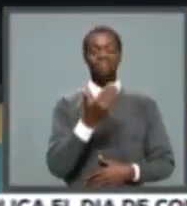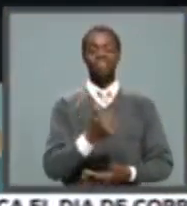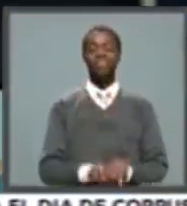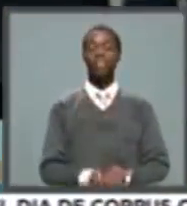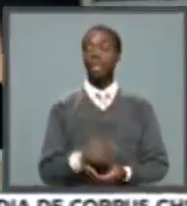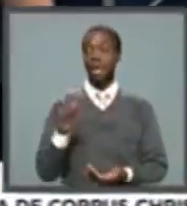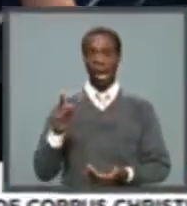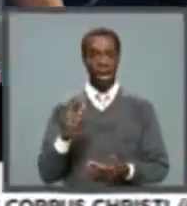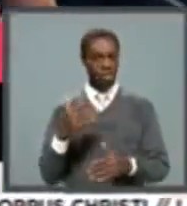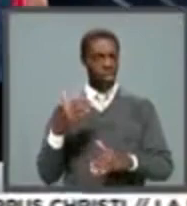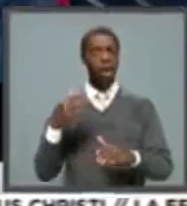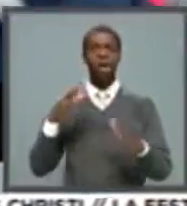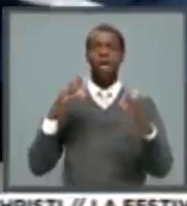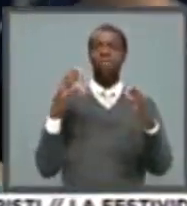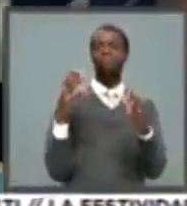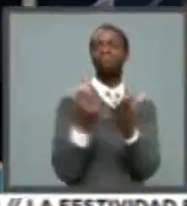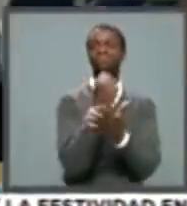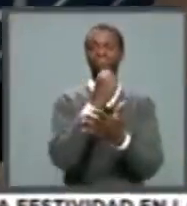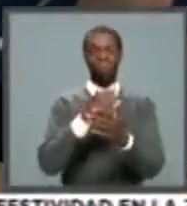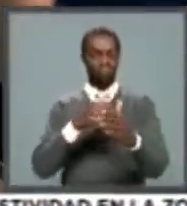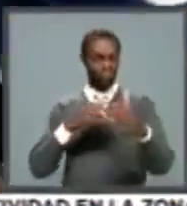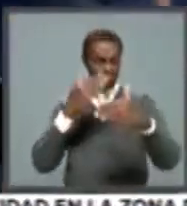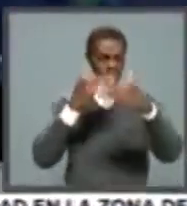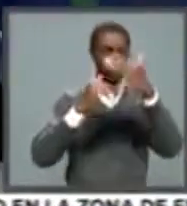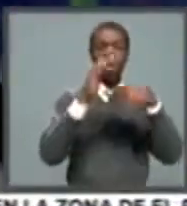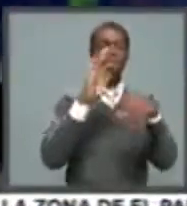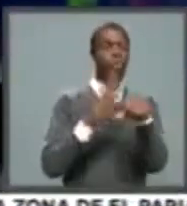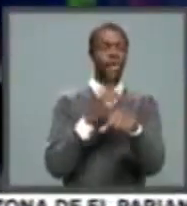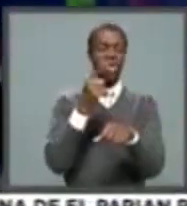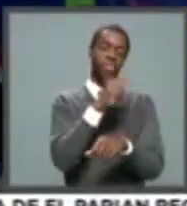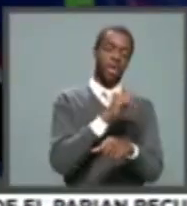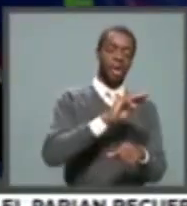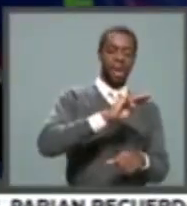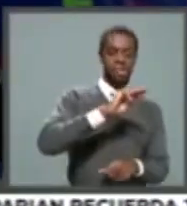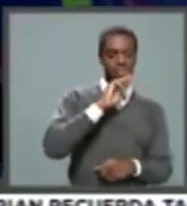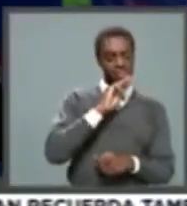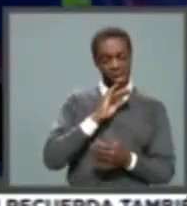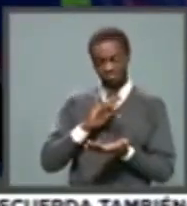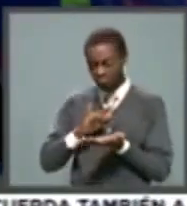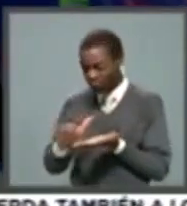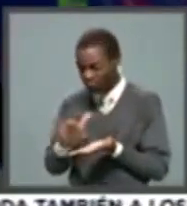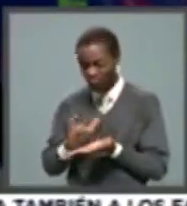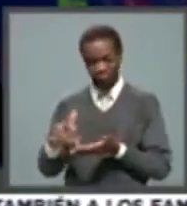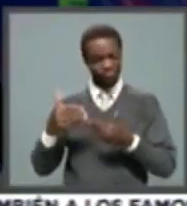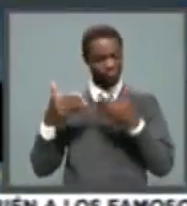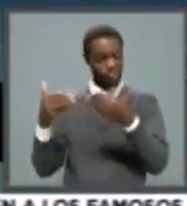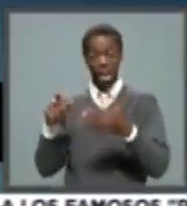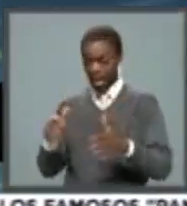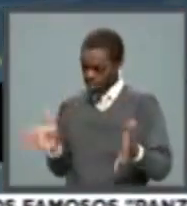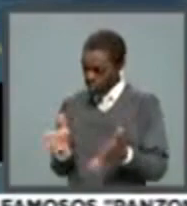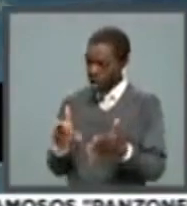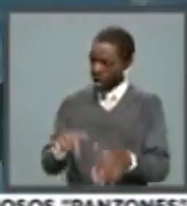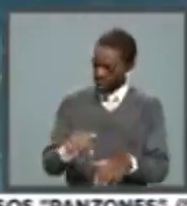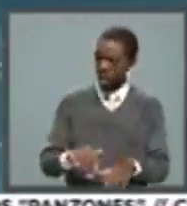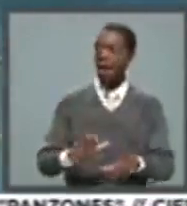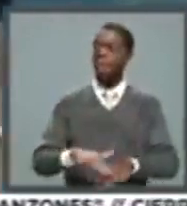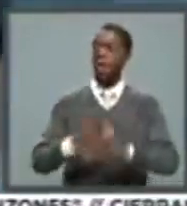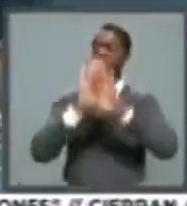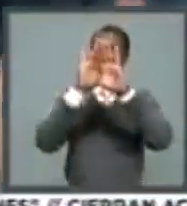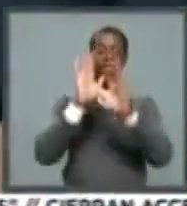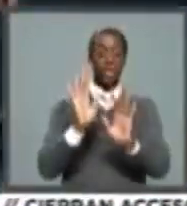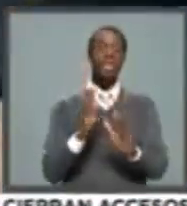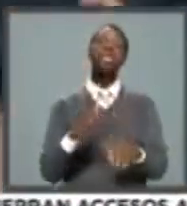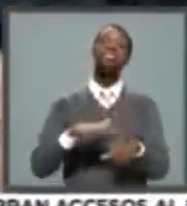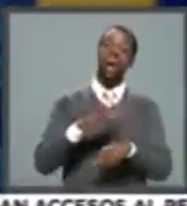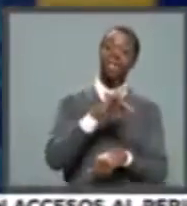serían posibles sin el apoyo incondicional de su madre. Ella fue quien la impulsó en el baloncesto. Y no solo eso, ha sido